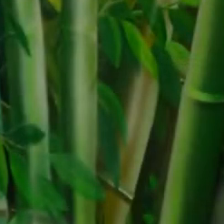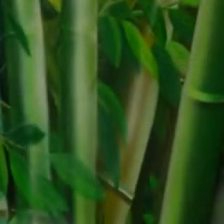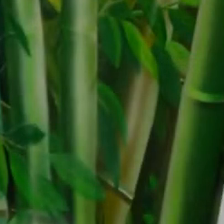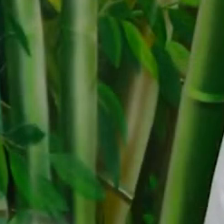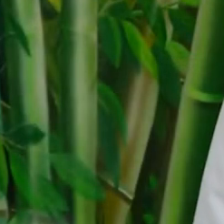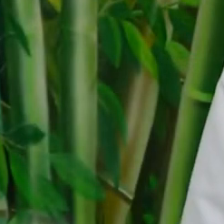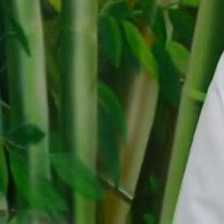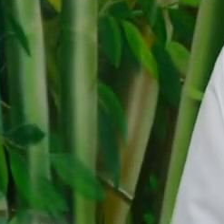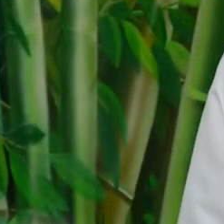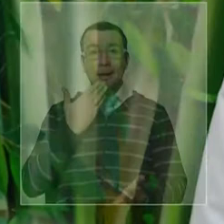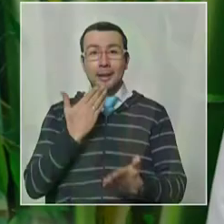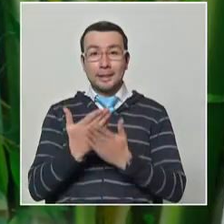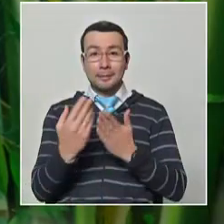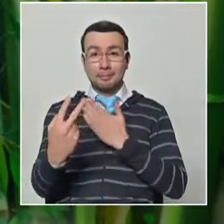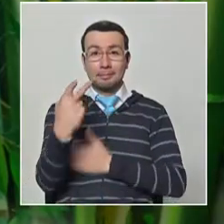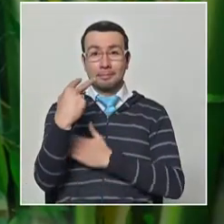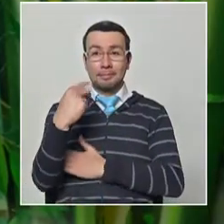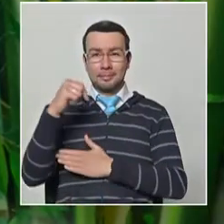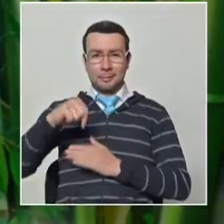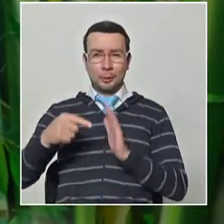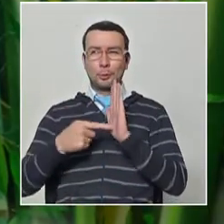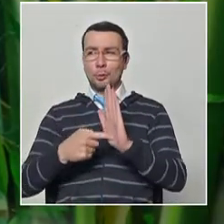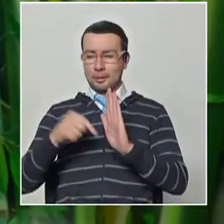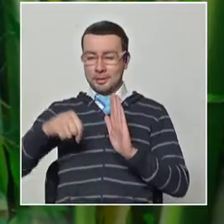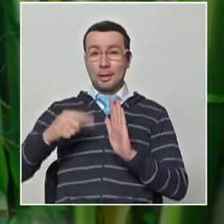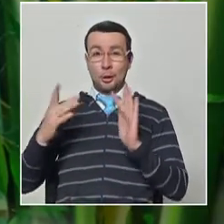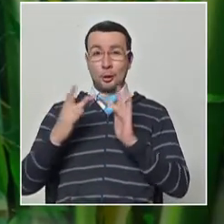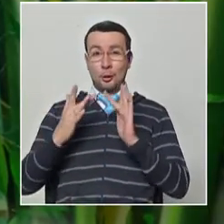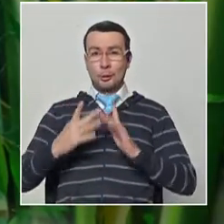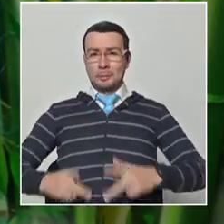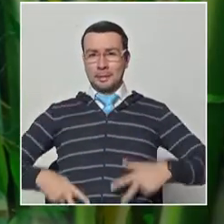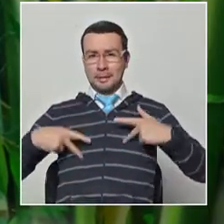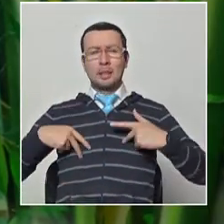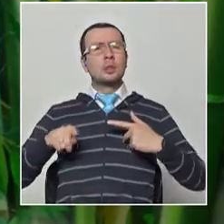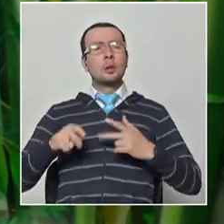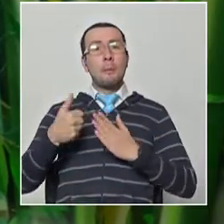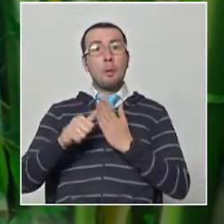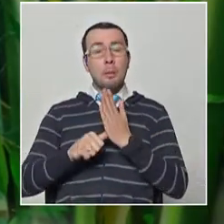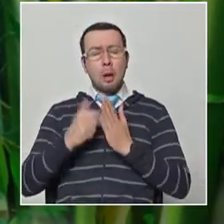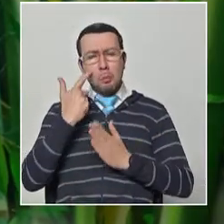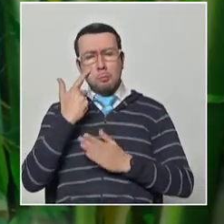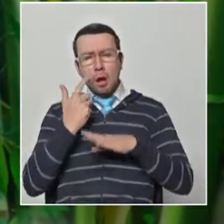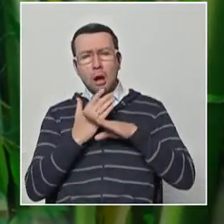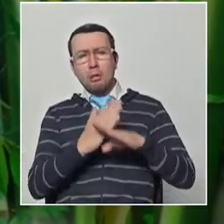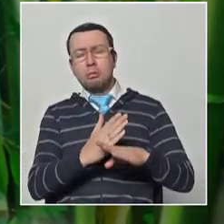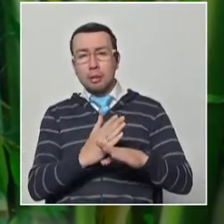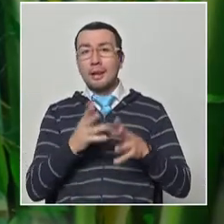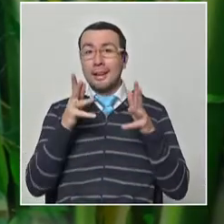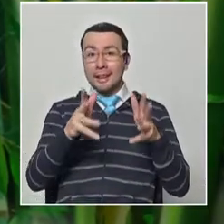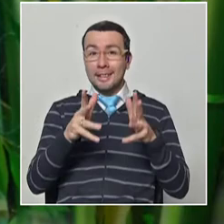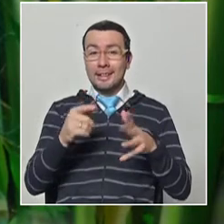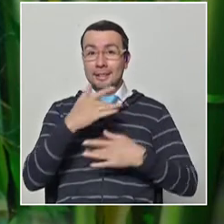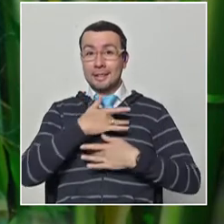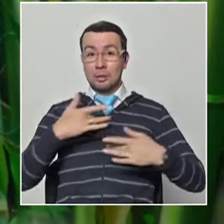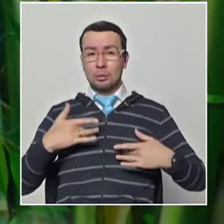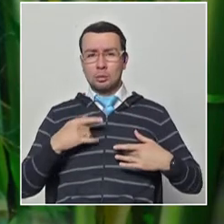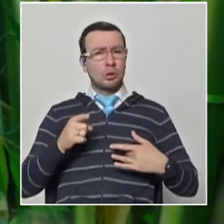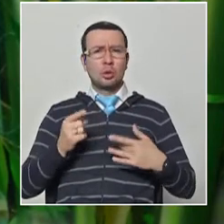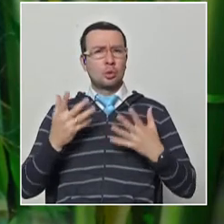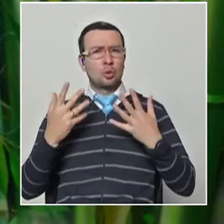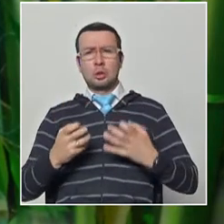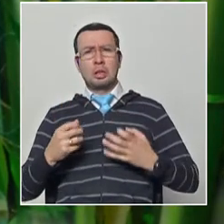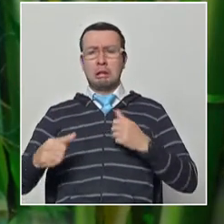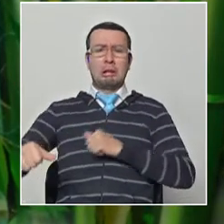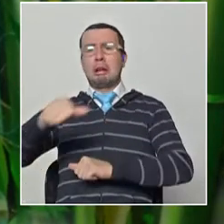muchas gracias por estar nuevamente con nosotros una edición de conexión vital un programa de prevención y de educación en salud que no pretende reemplazar una